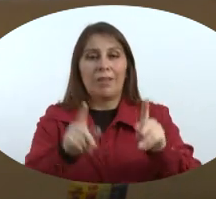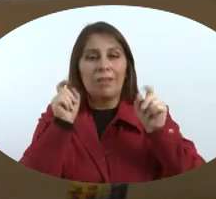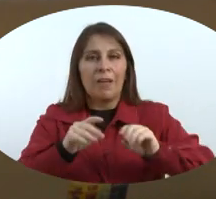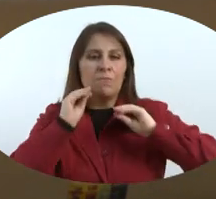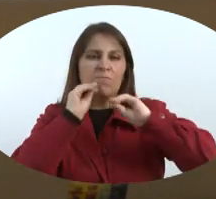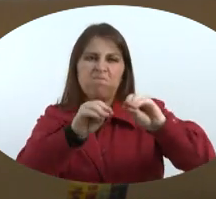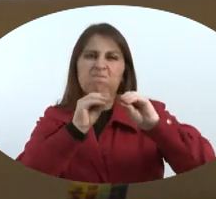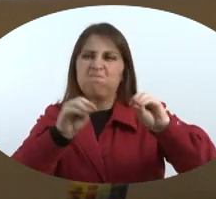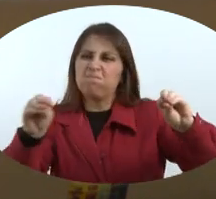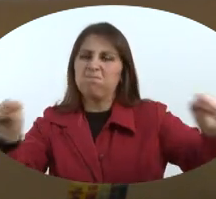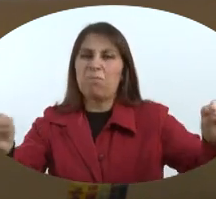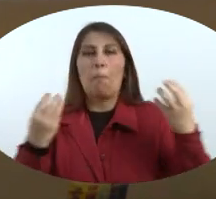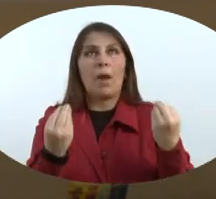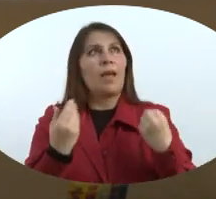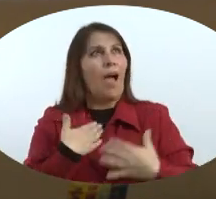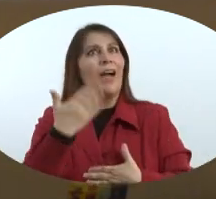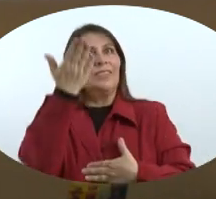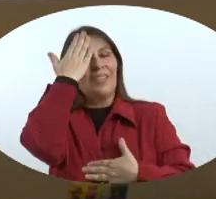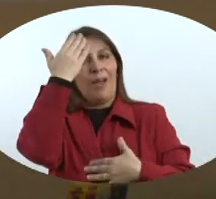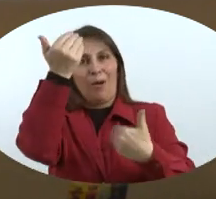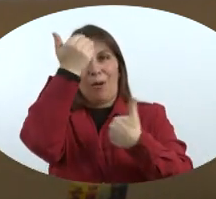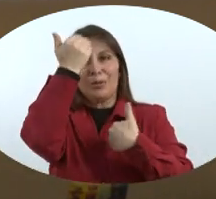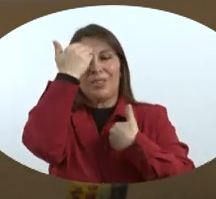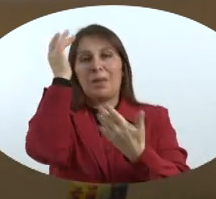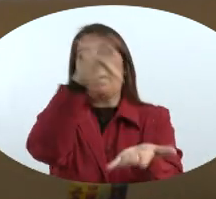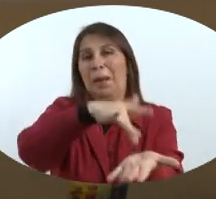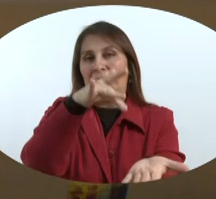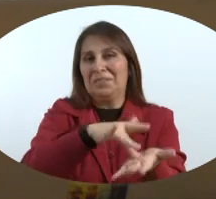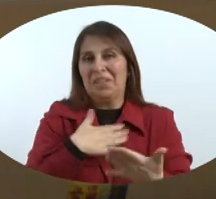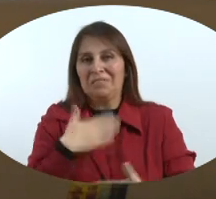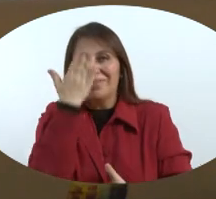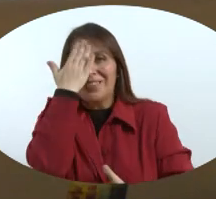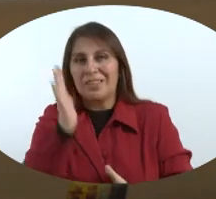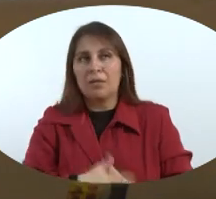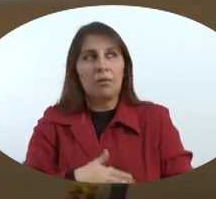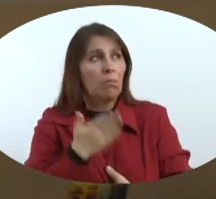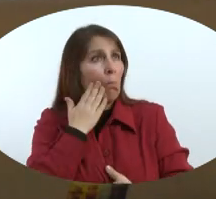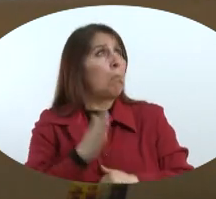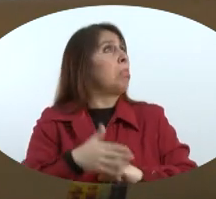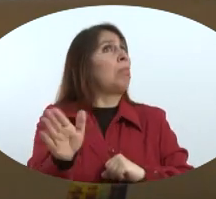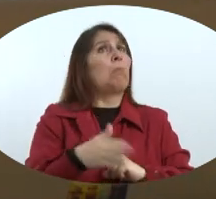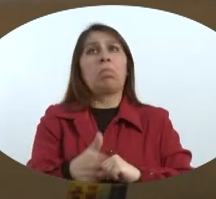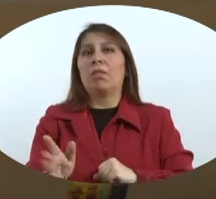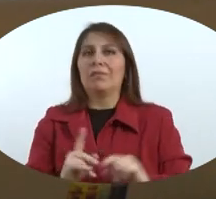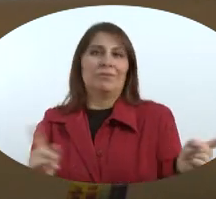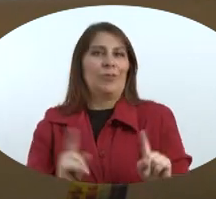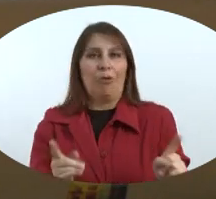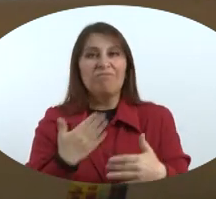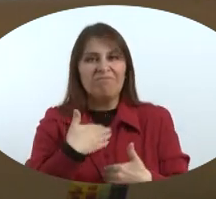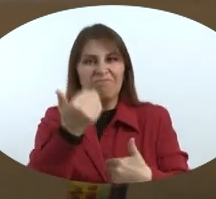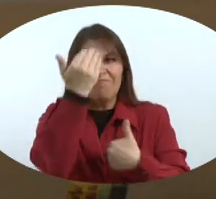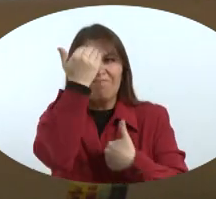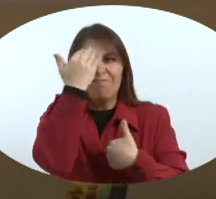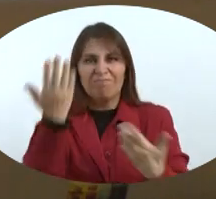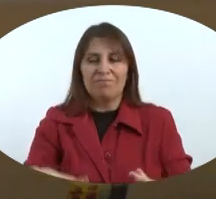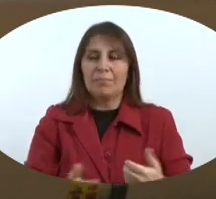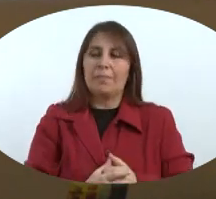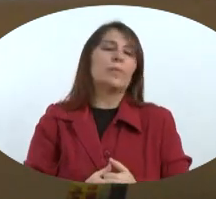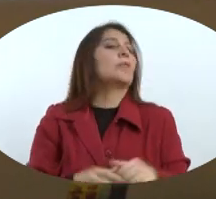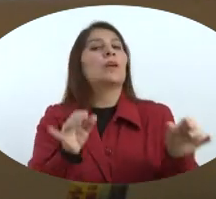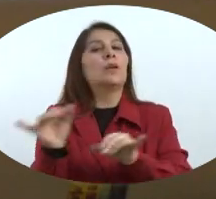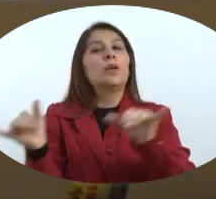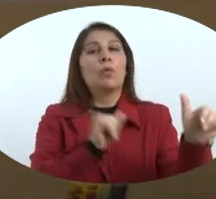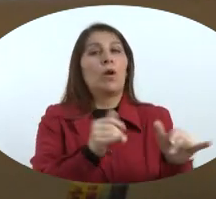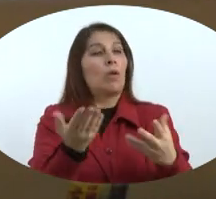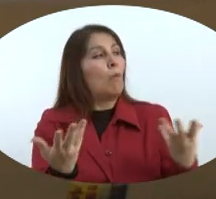una formación para poder participar digamos que es muy importante resaltar también como lo venía mencionando el compañero